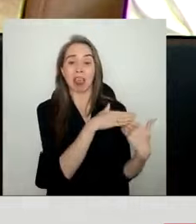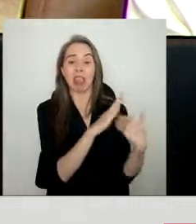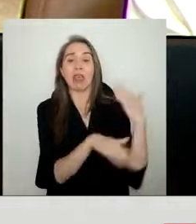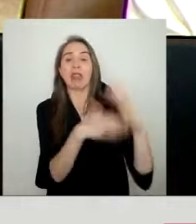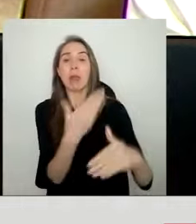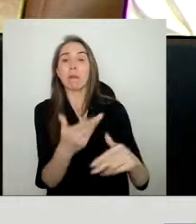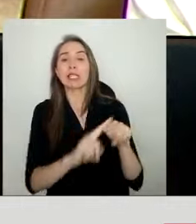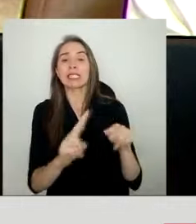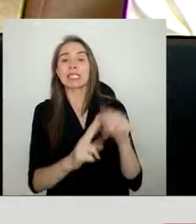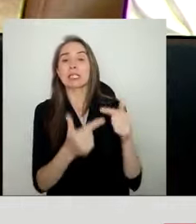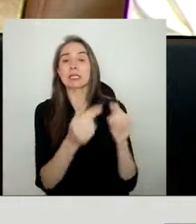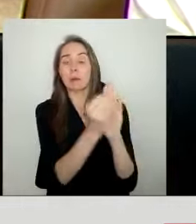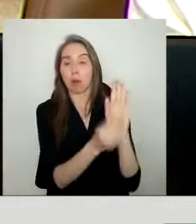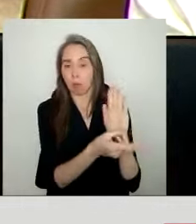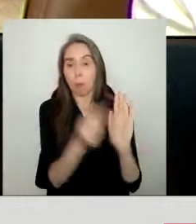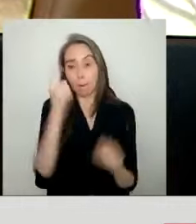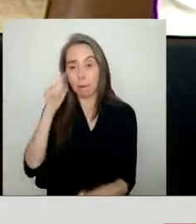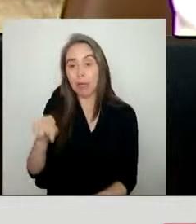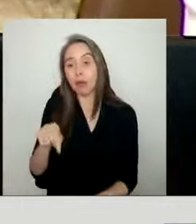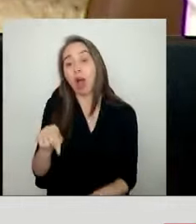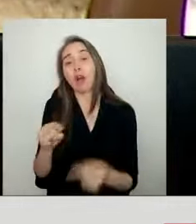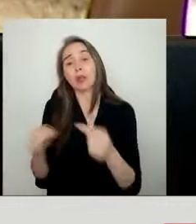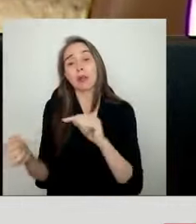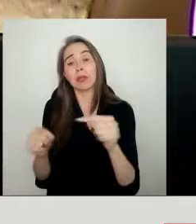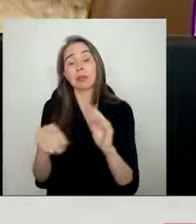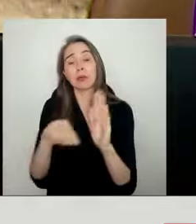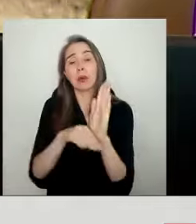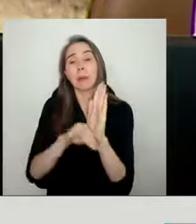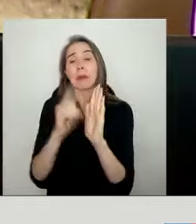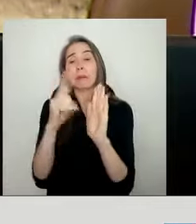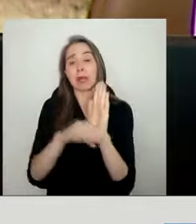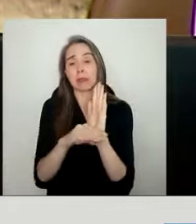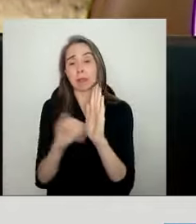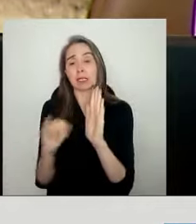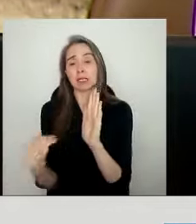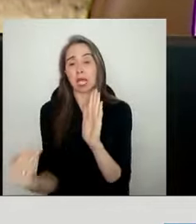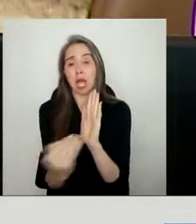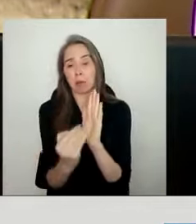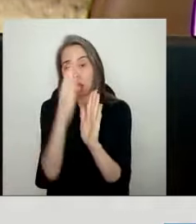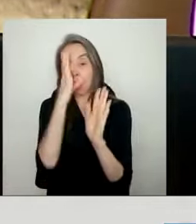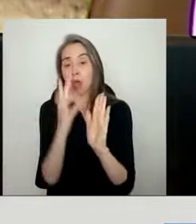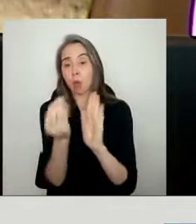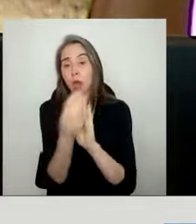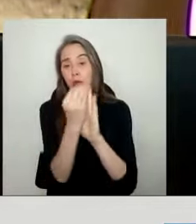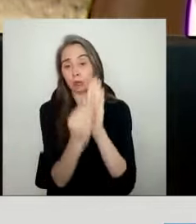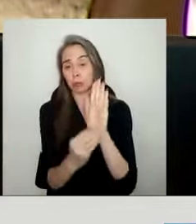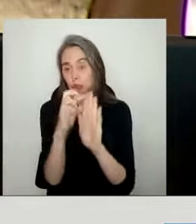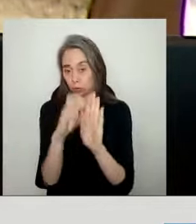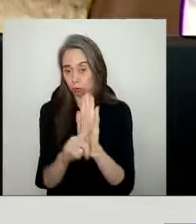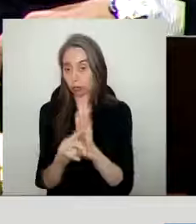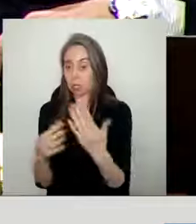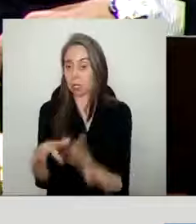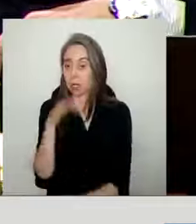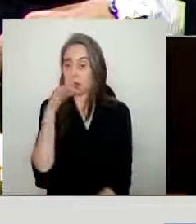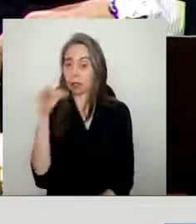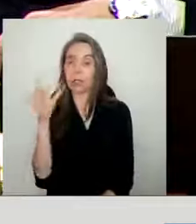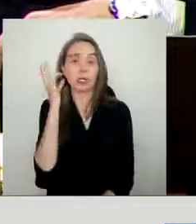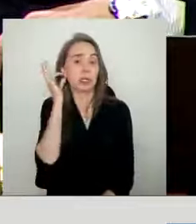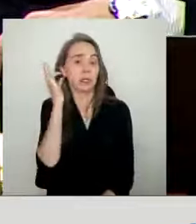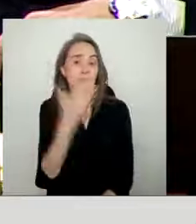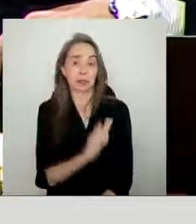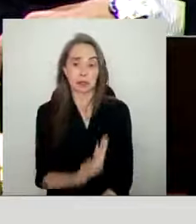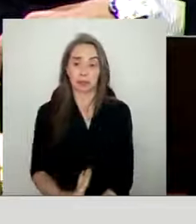como la primera etapa que estamos impulsando apoyaremos tal como está he dicho seor